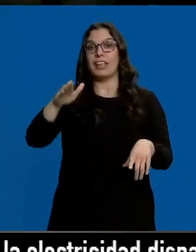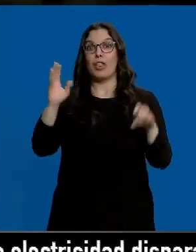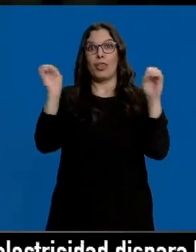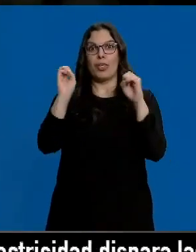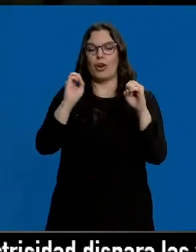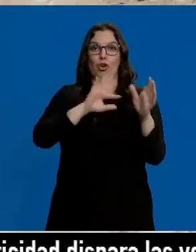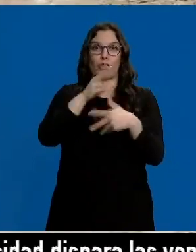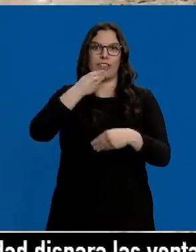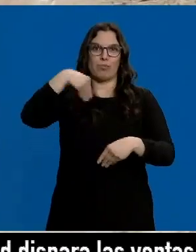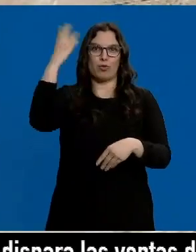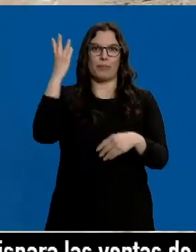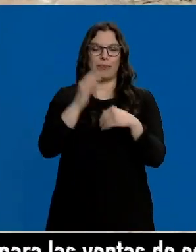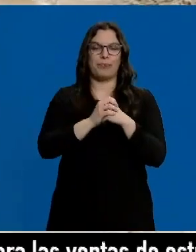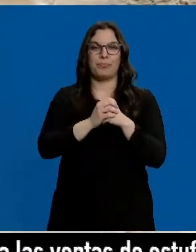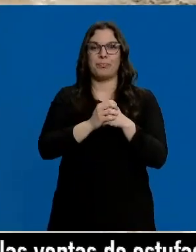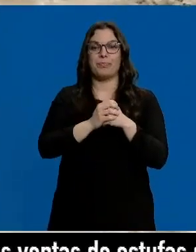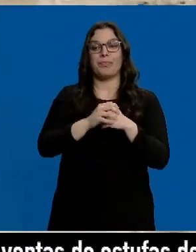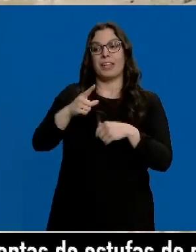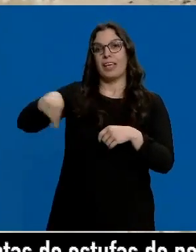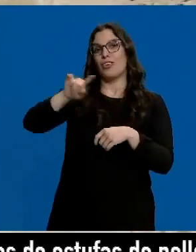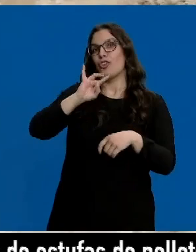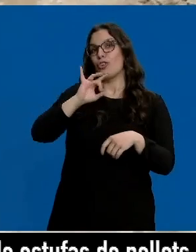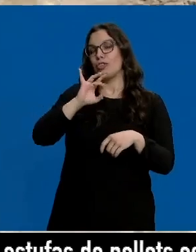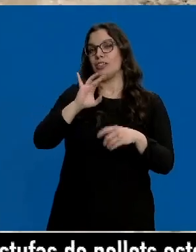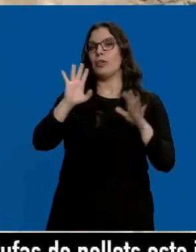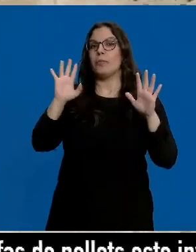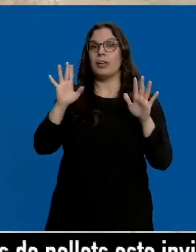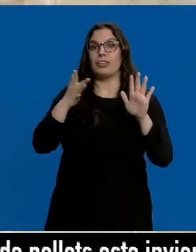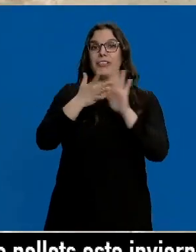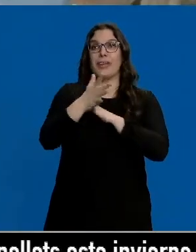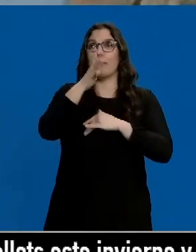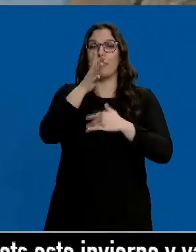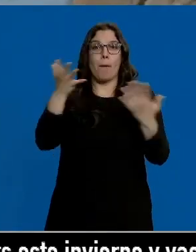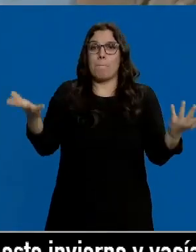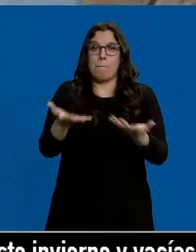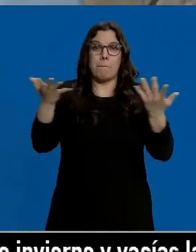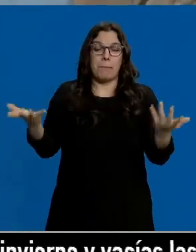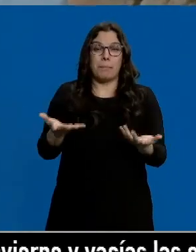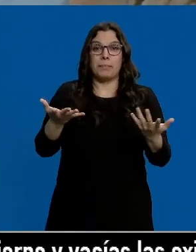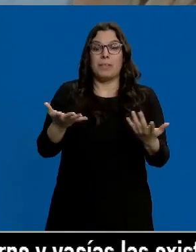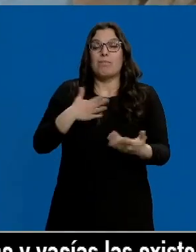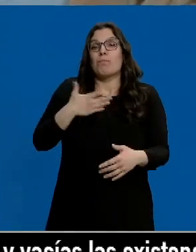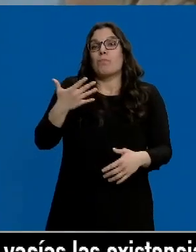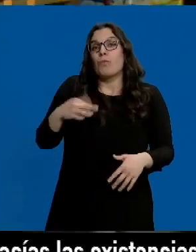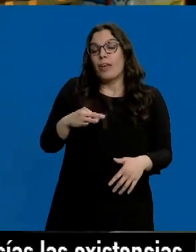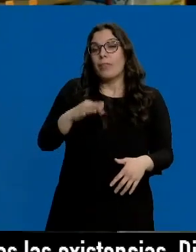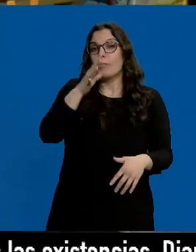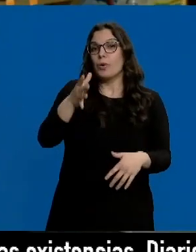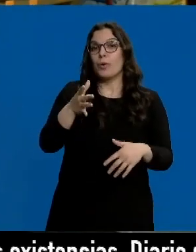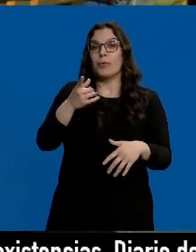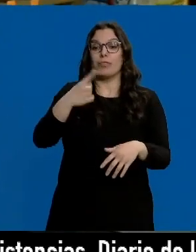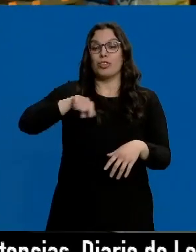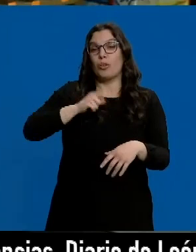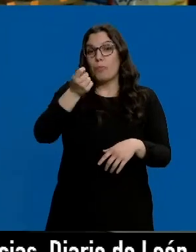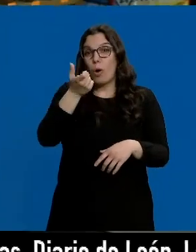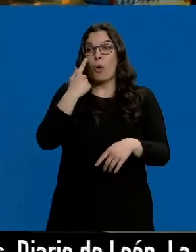una noticia fantástica. Los vecinos lo celebran, pero aseguran que no tienen la receta mágica, que el motivo ha podido ser... Sí, que somos